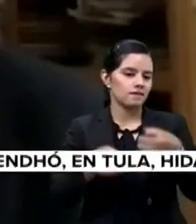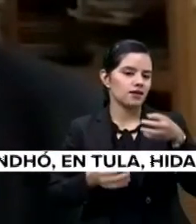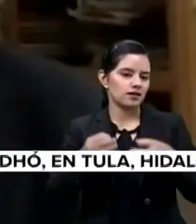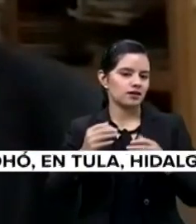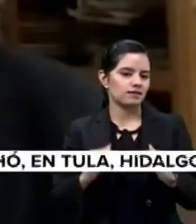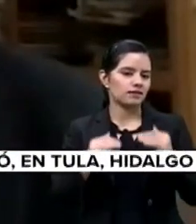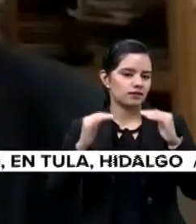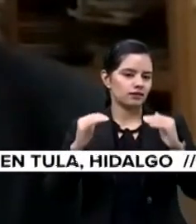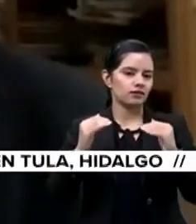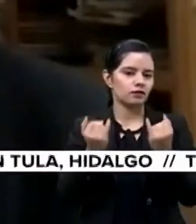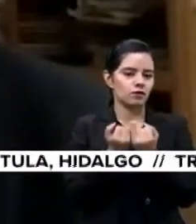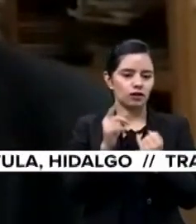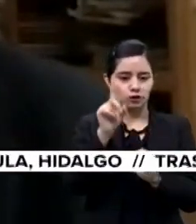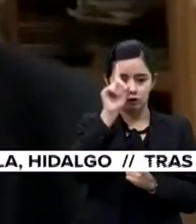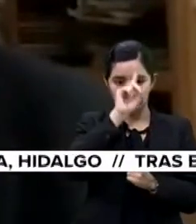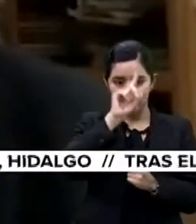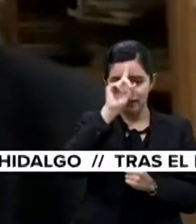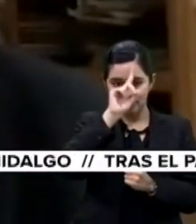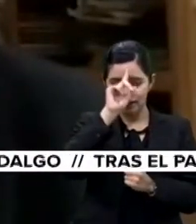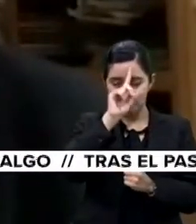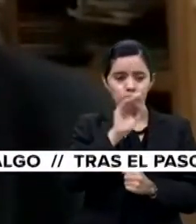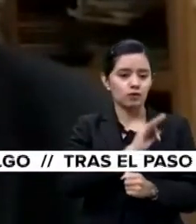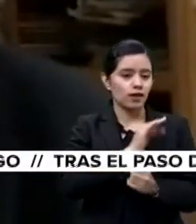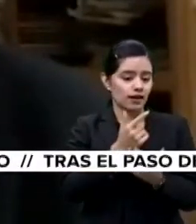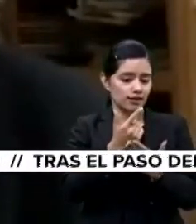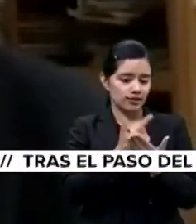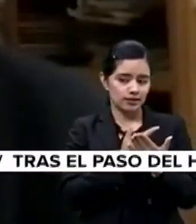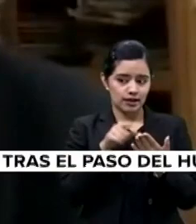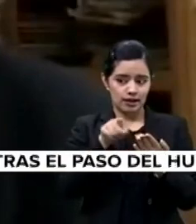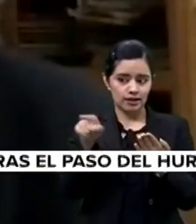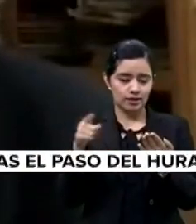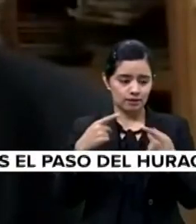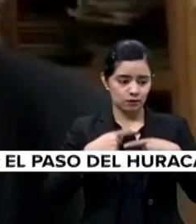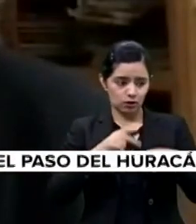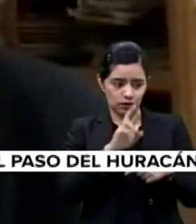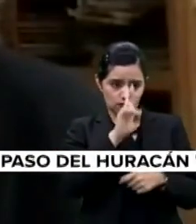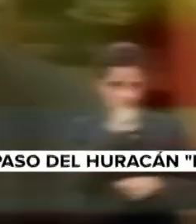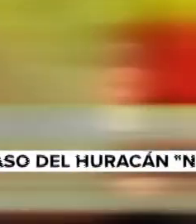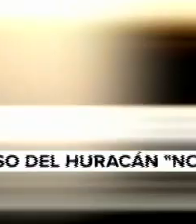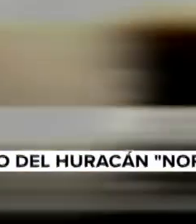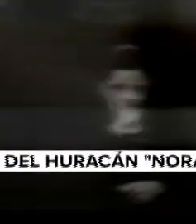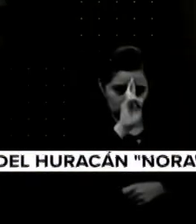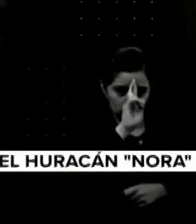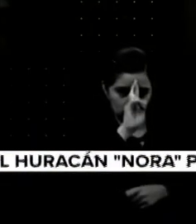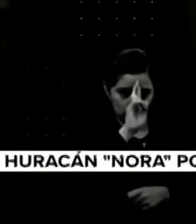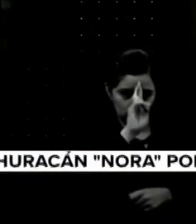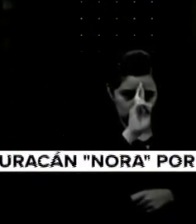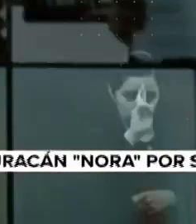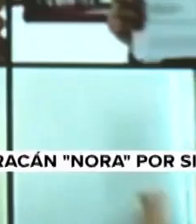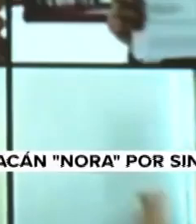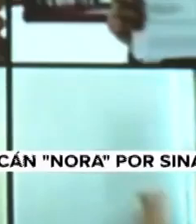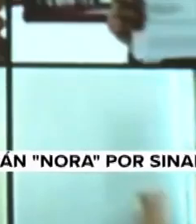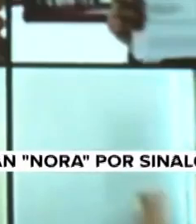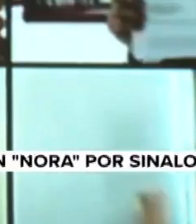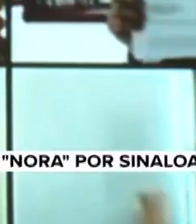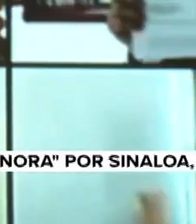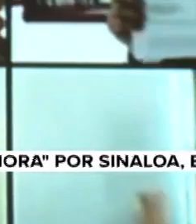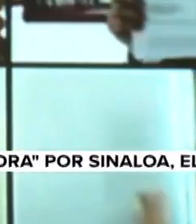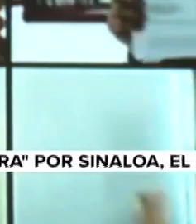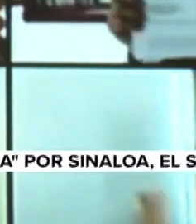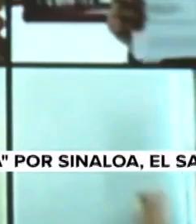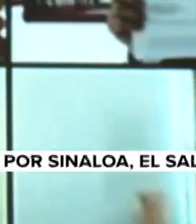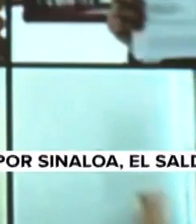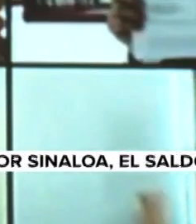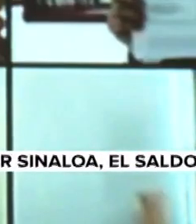y a los consejeros de alterar listas que han sido votadas por la soberanía popular. Y con el objetivo